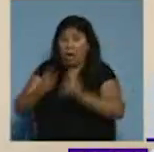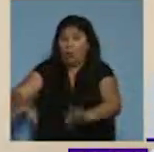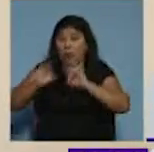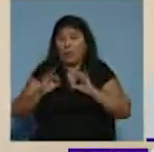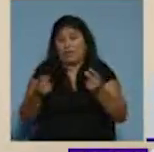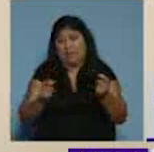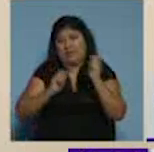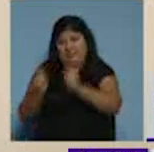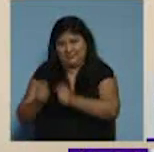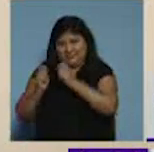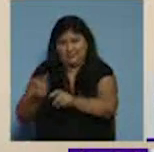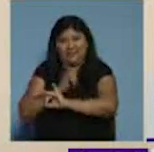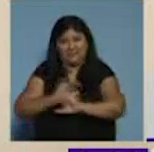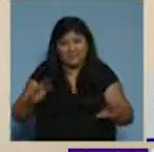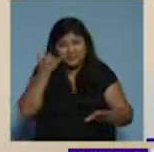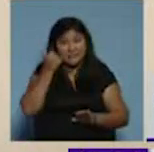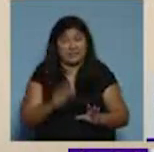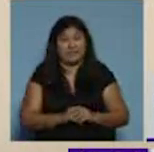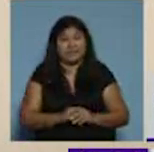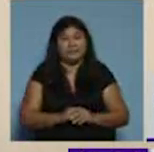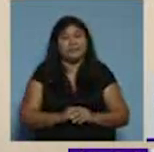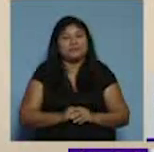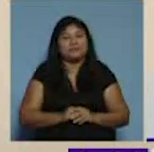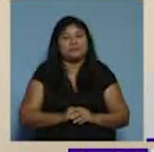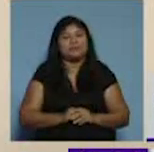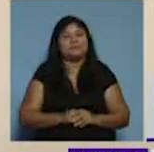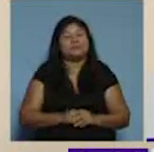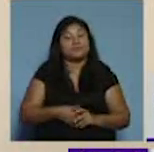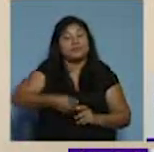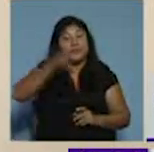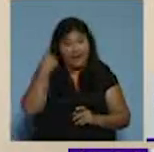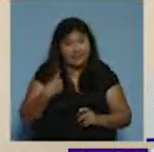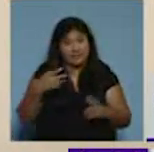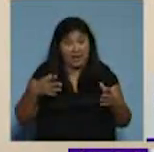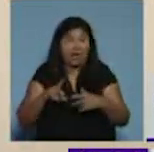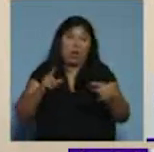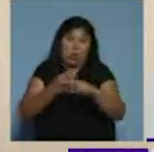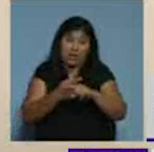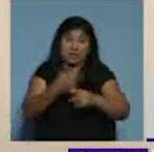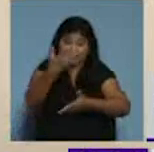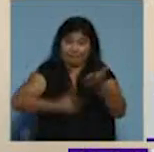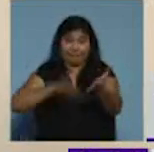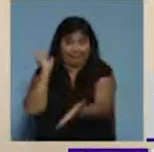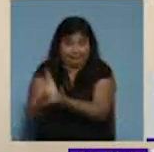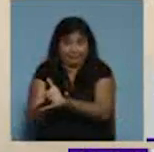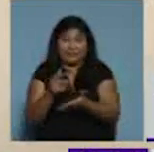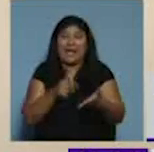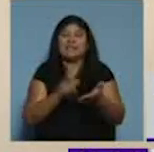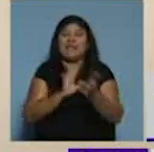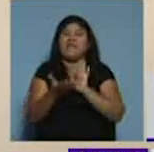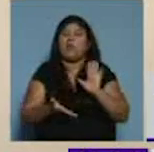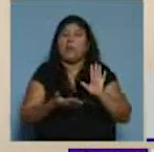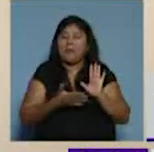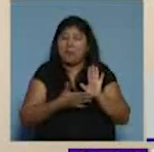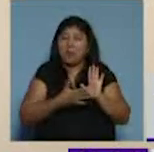está que esta sentencia de ayer sienta nombre un precedente a nivel nacional donde también se investigan otras asociaciones ilícitas